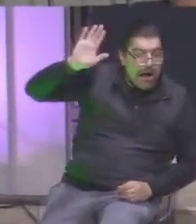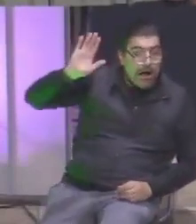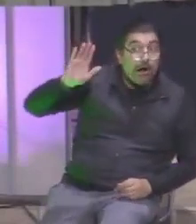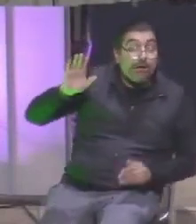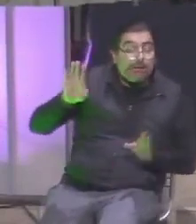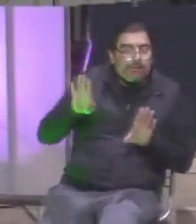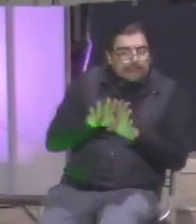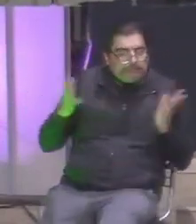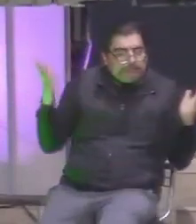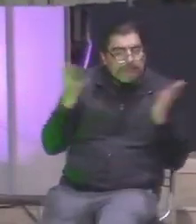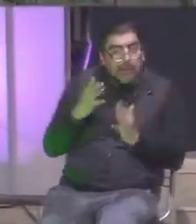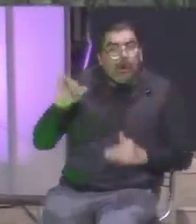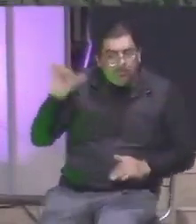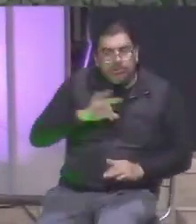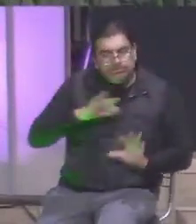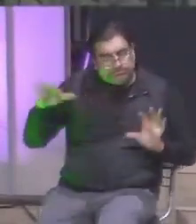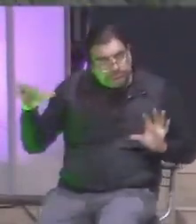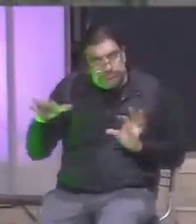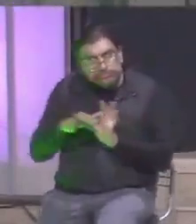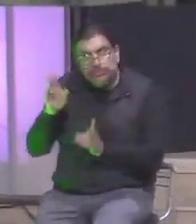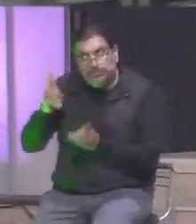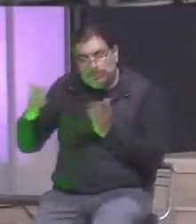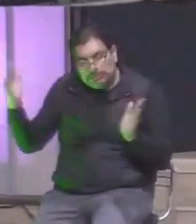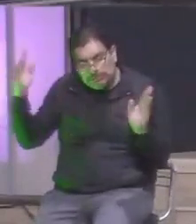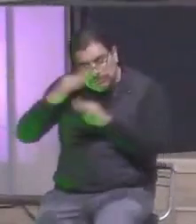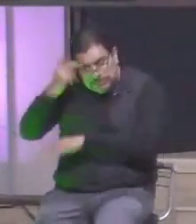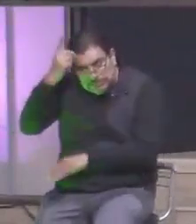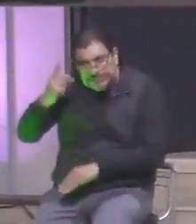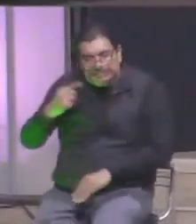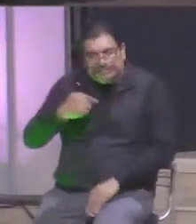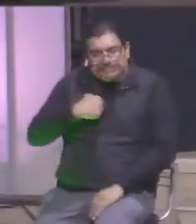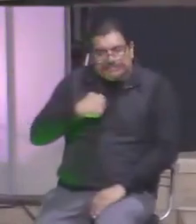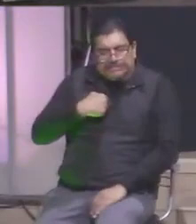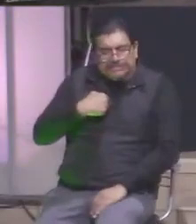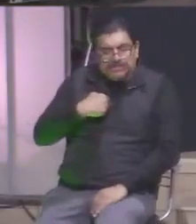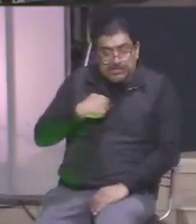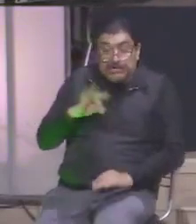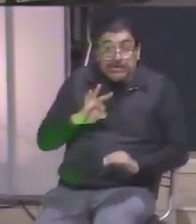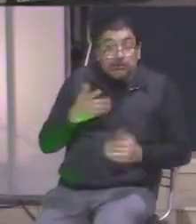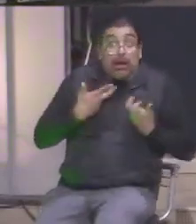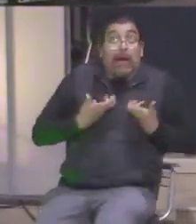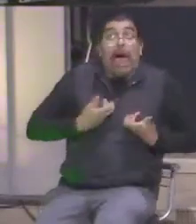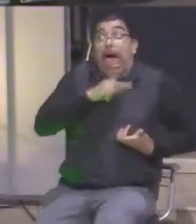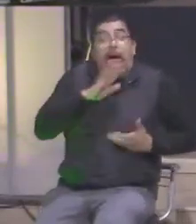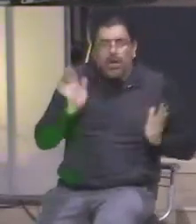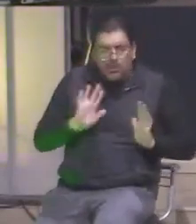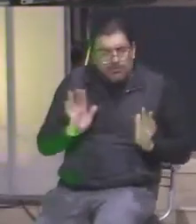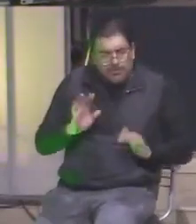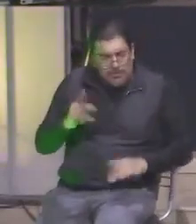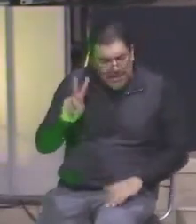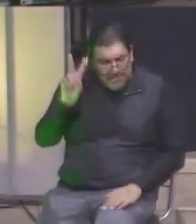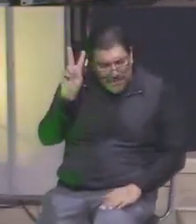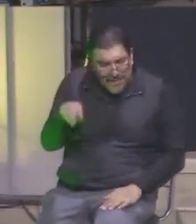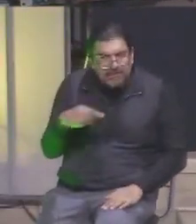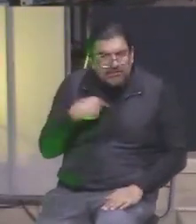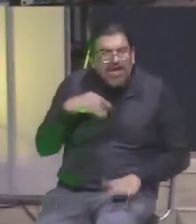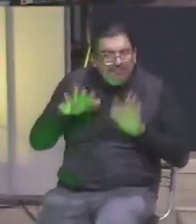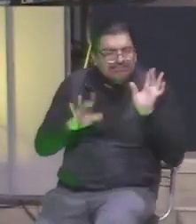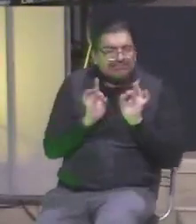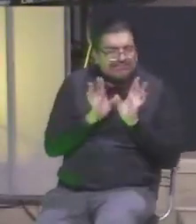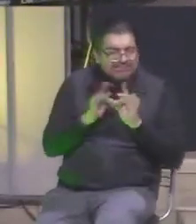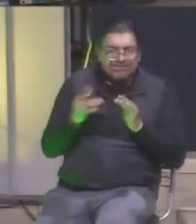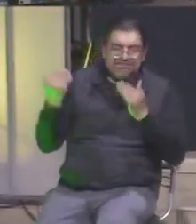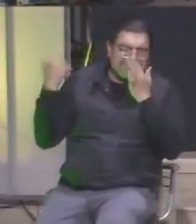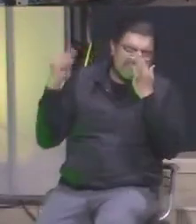él Quizás tú le puedes decir a Dios Señor yo no estoy en ese lago de desesperación Pero es verdad